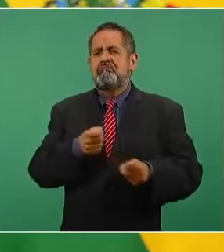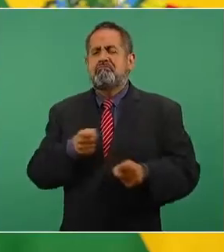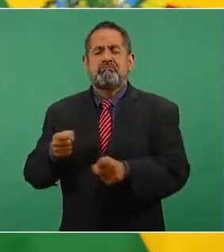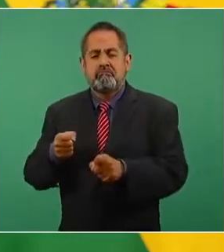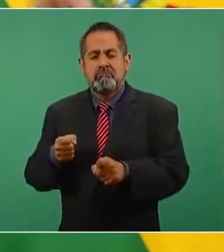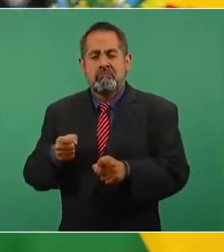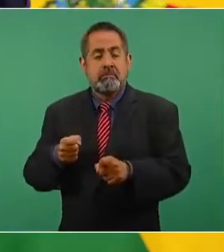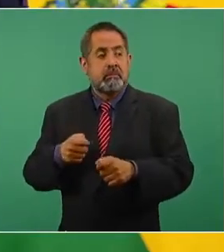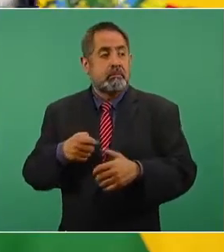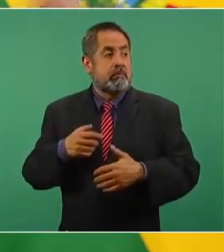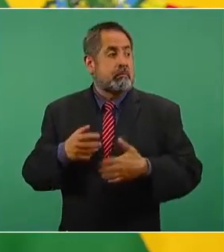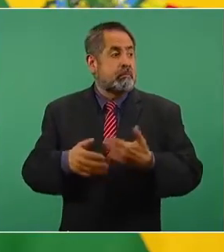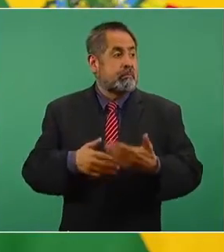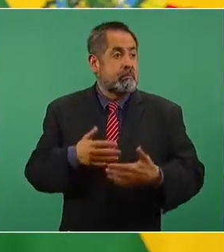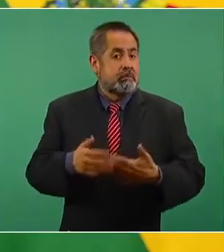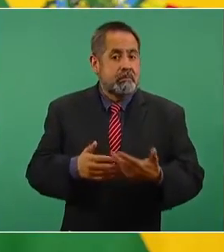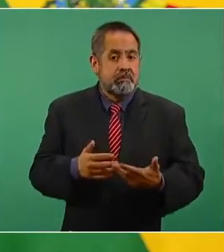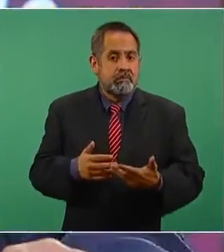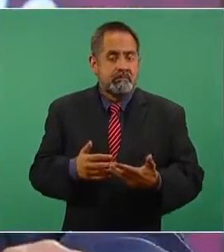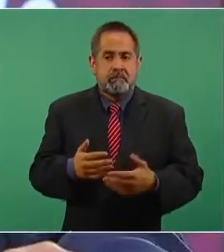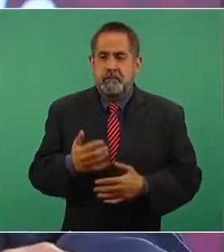y han llegado y han hecho